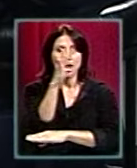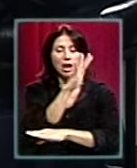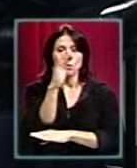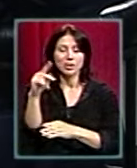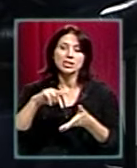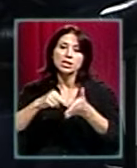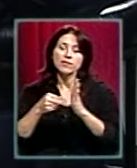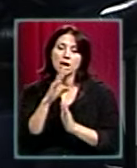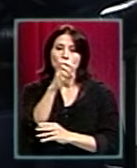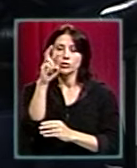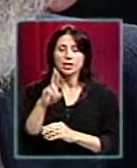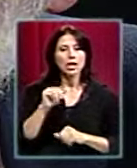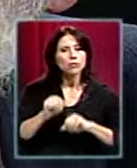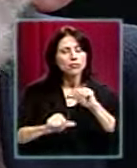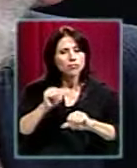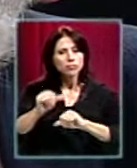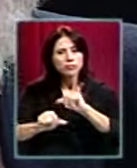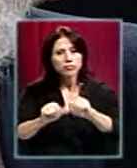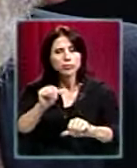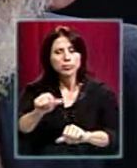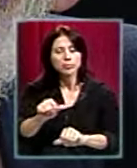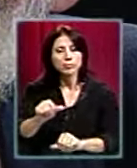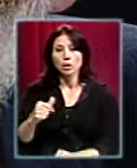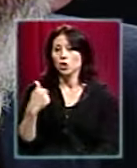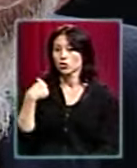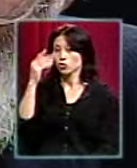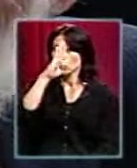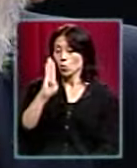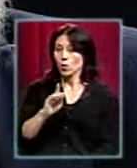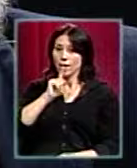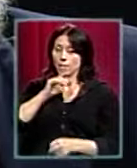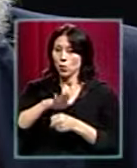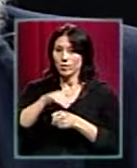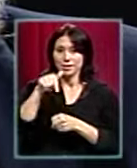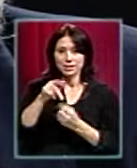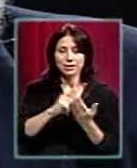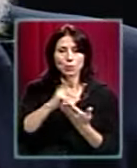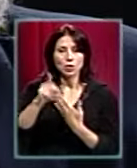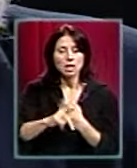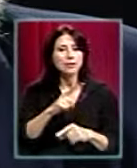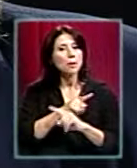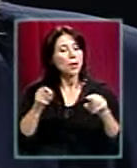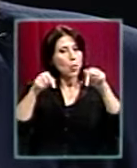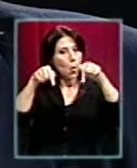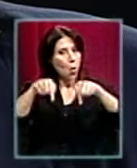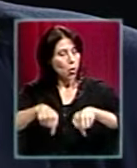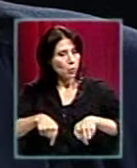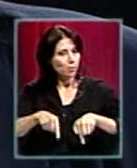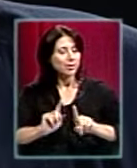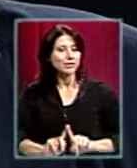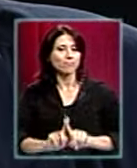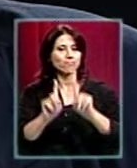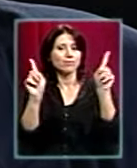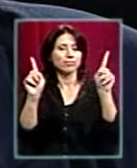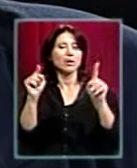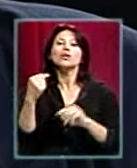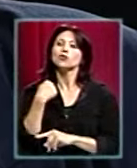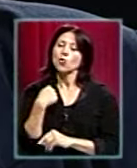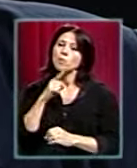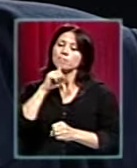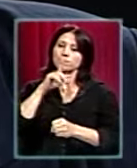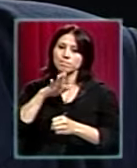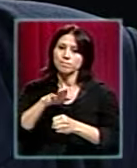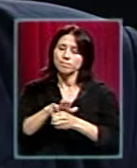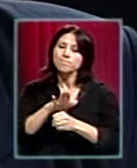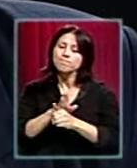que está haciendo Costa Rica. Bueno, pues yo nunca he hecho promesas en este programa, y hoy va a ser la excepción. Voy a